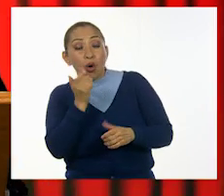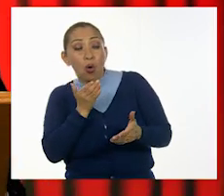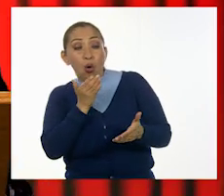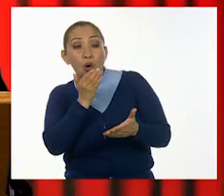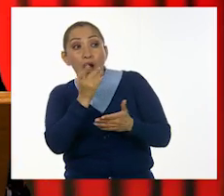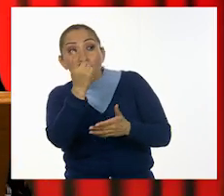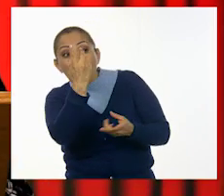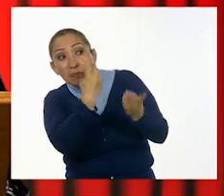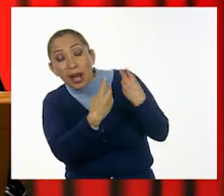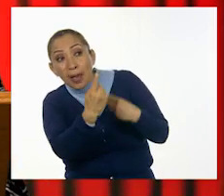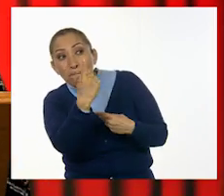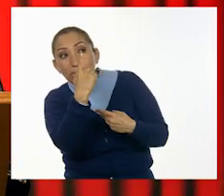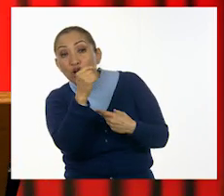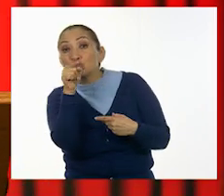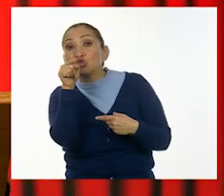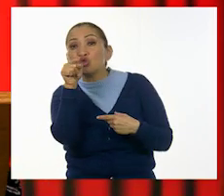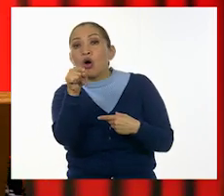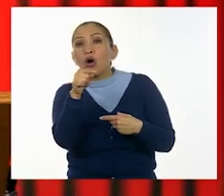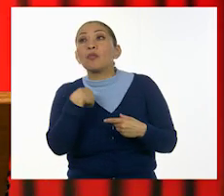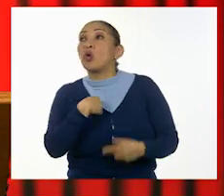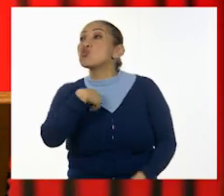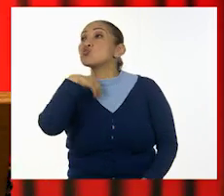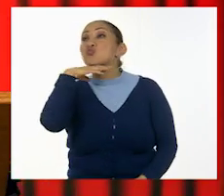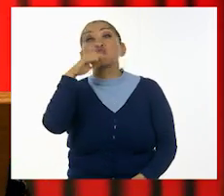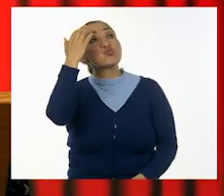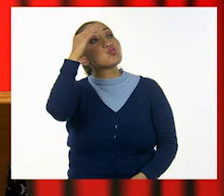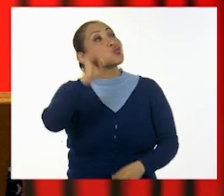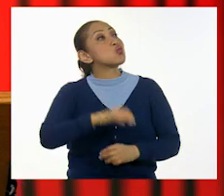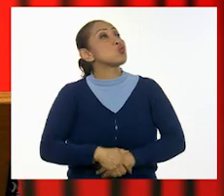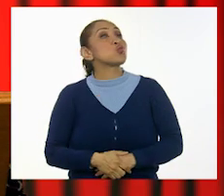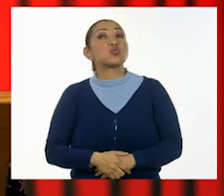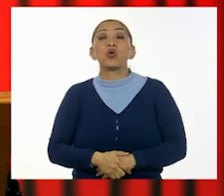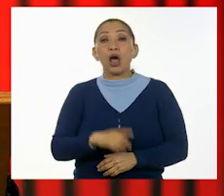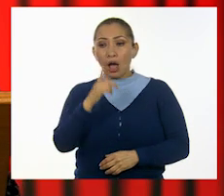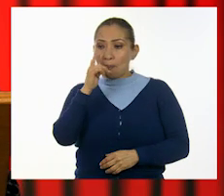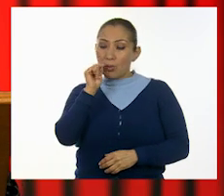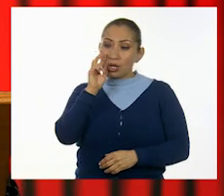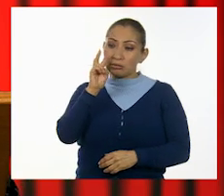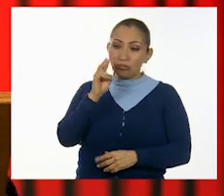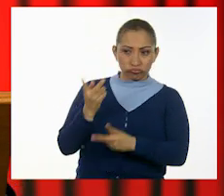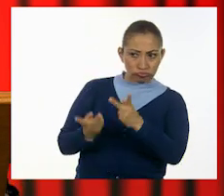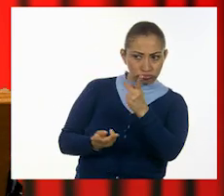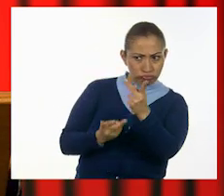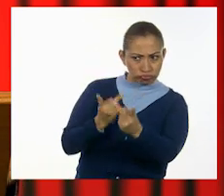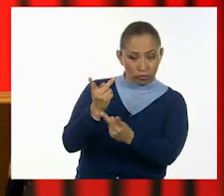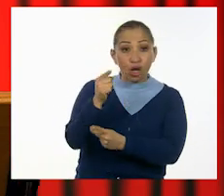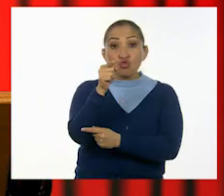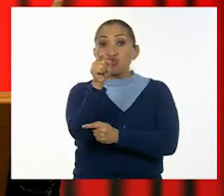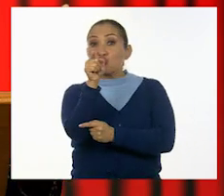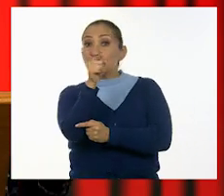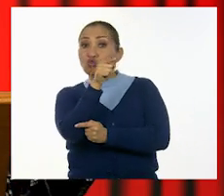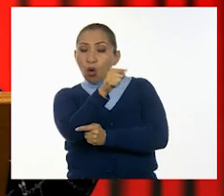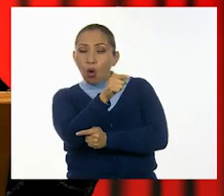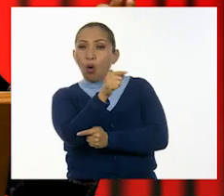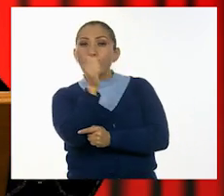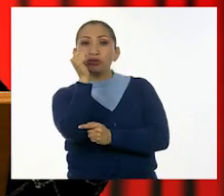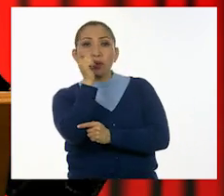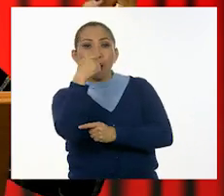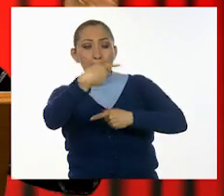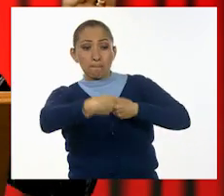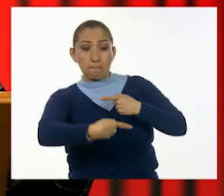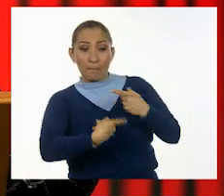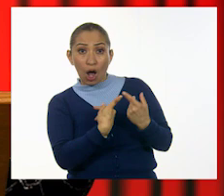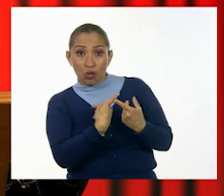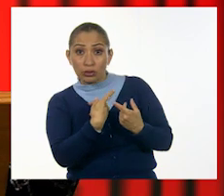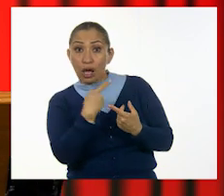al policía, usted se hace el que no lo conoce. El policía va a interrogarlo y usted, a cada